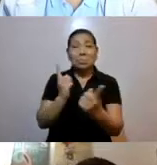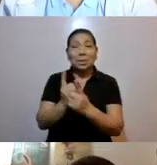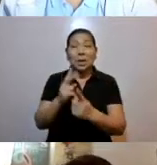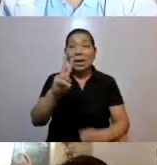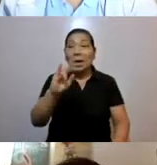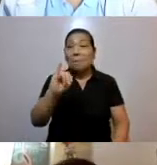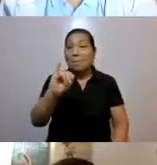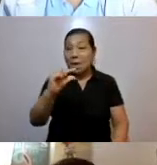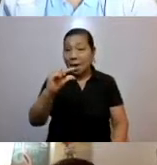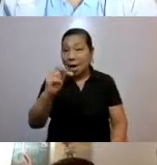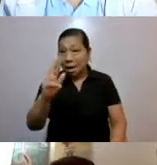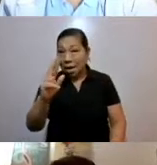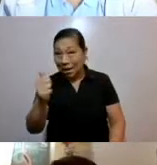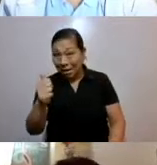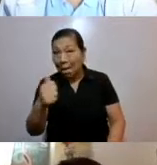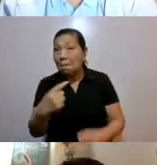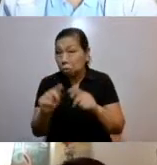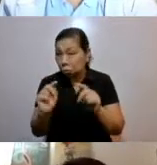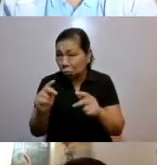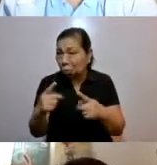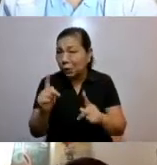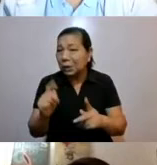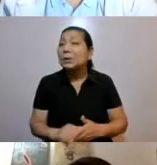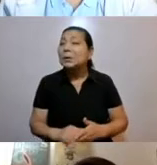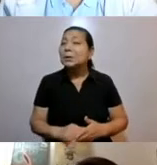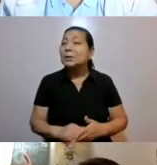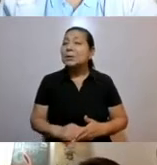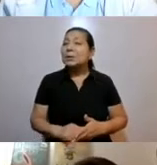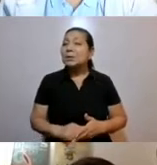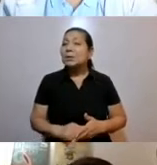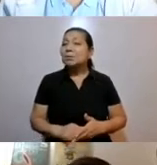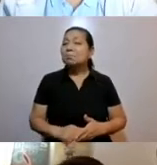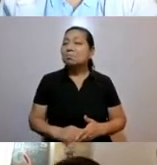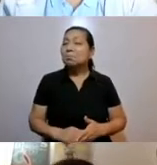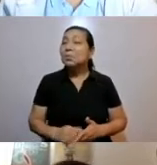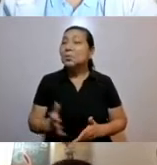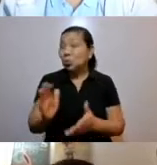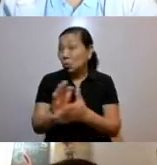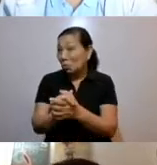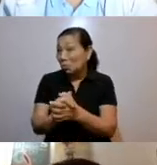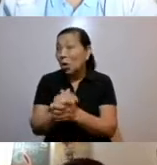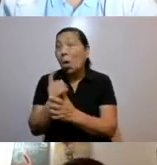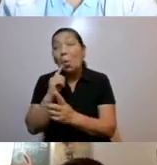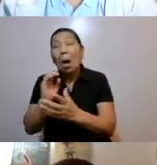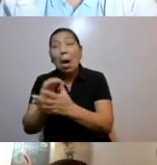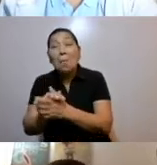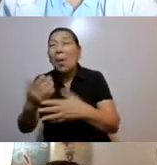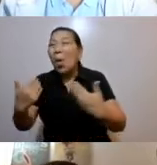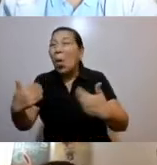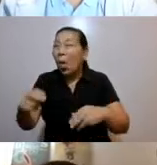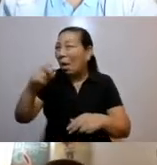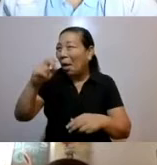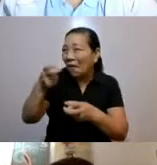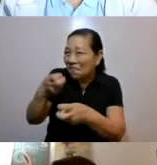hecho mundialmente famoso, permite a que incluso los amigos se hagan bromas, se